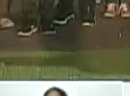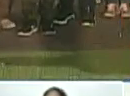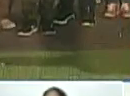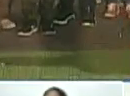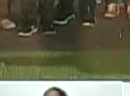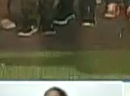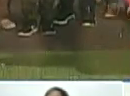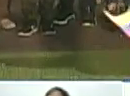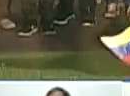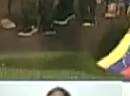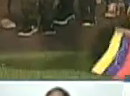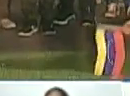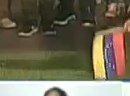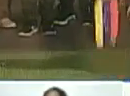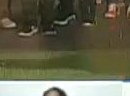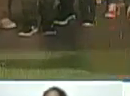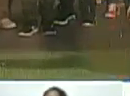chamo.